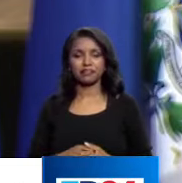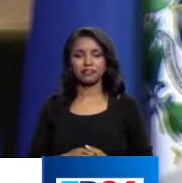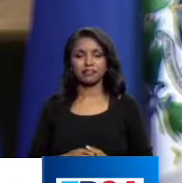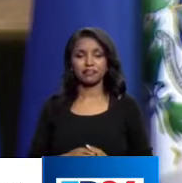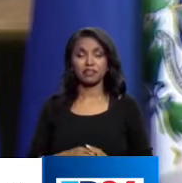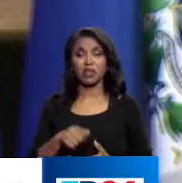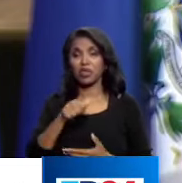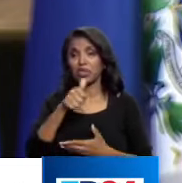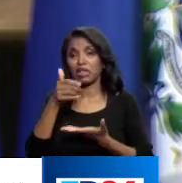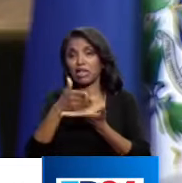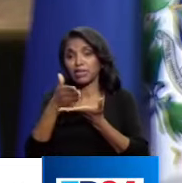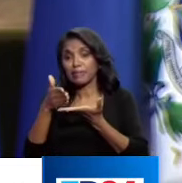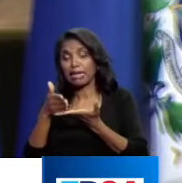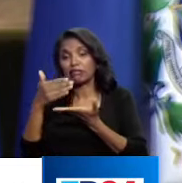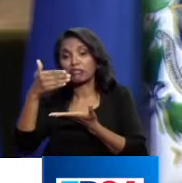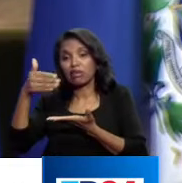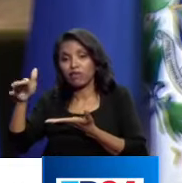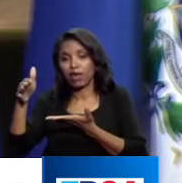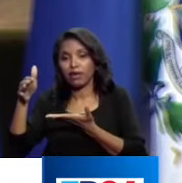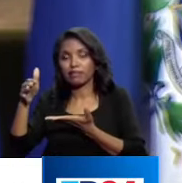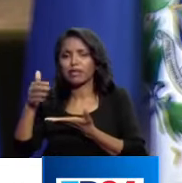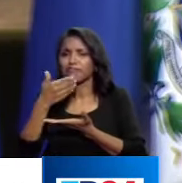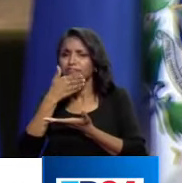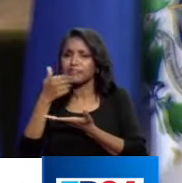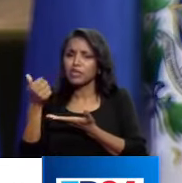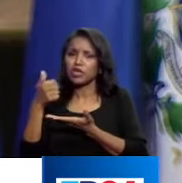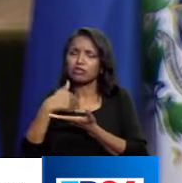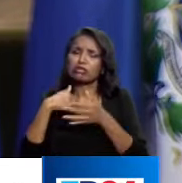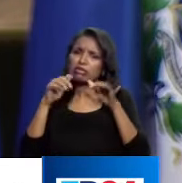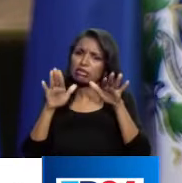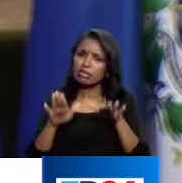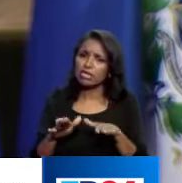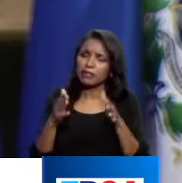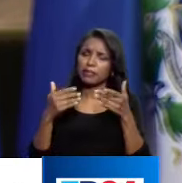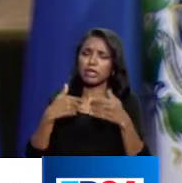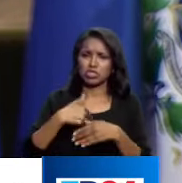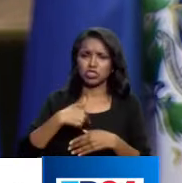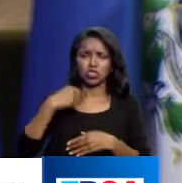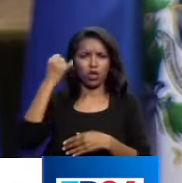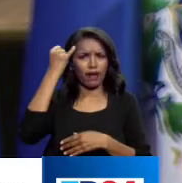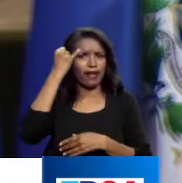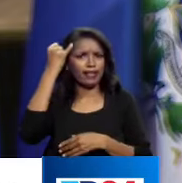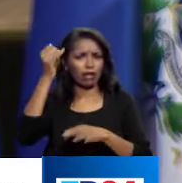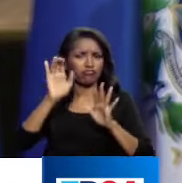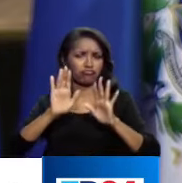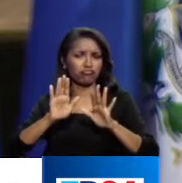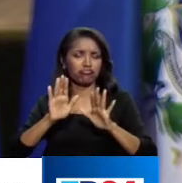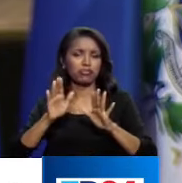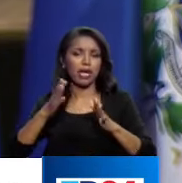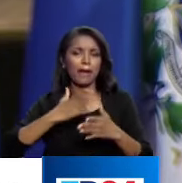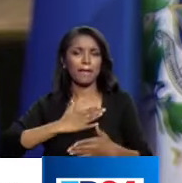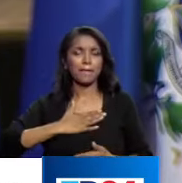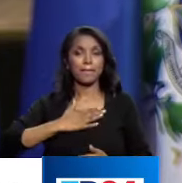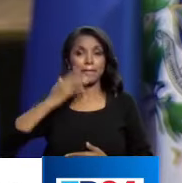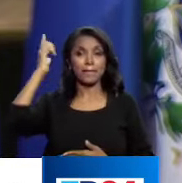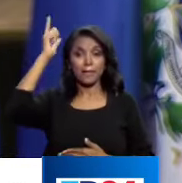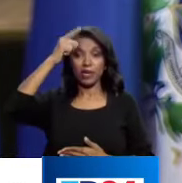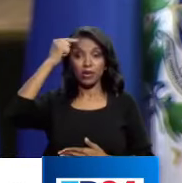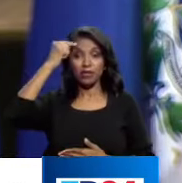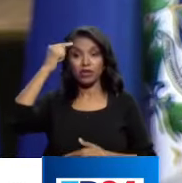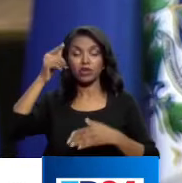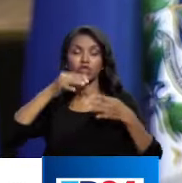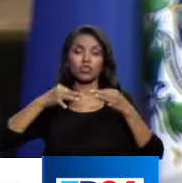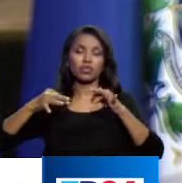pierde. Venimos y vengo a remediar este problema. Vamos a tener en mi gobierno